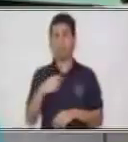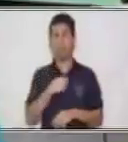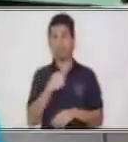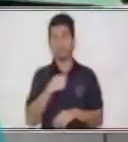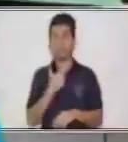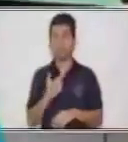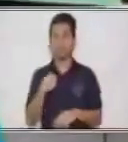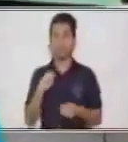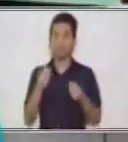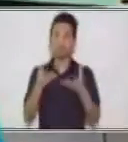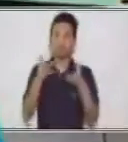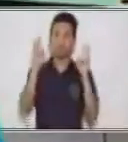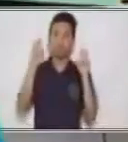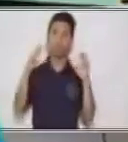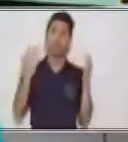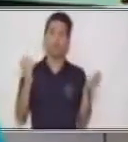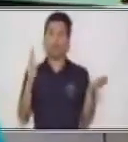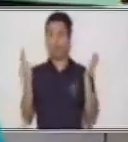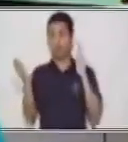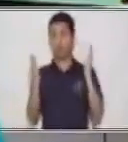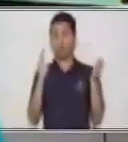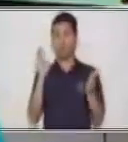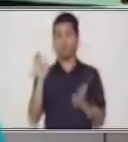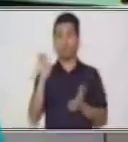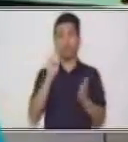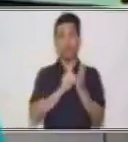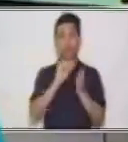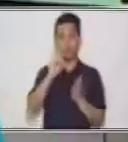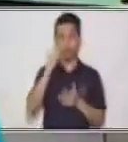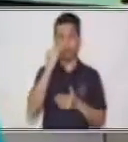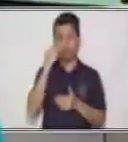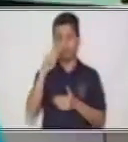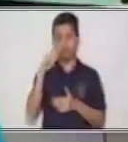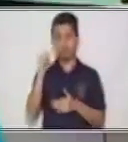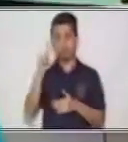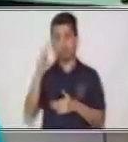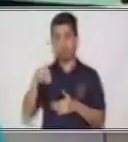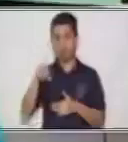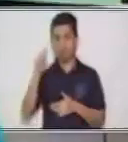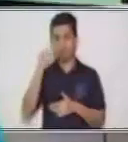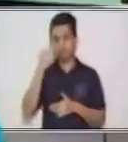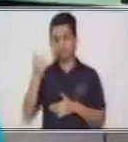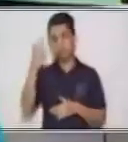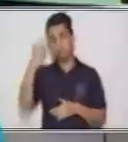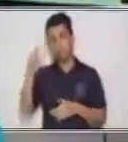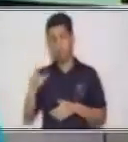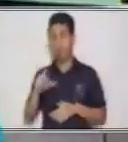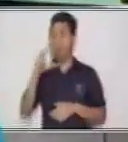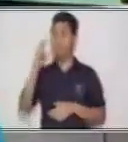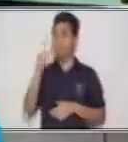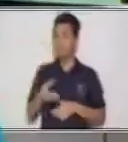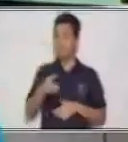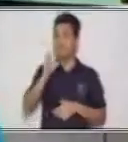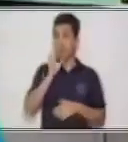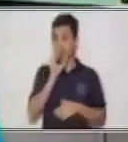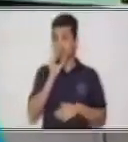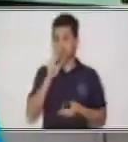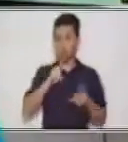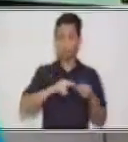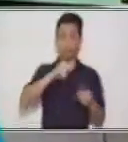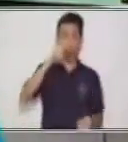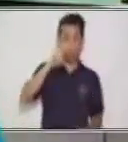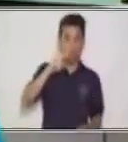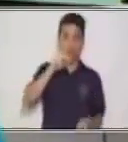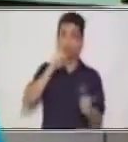tema equivalencia entre vaso, botella y galón del área de matemática para tercer grado. Si en casa hay